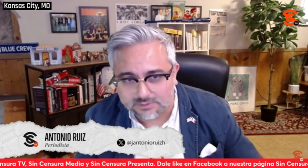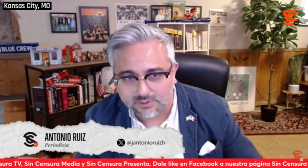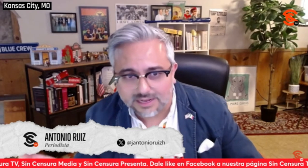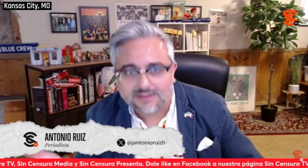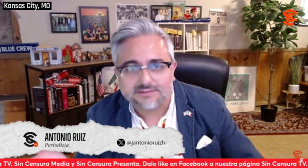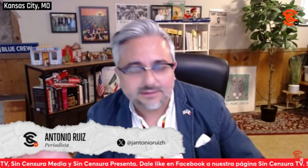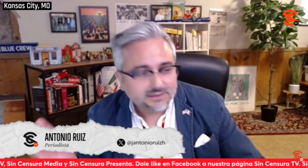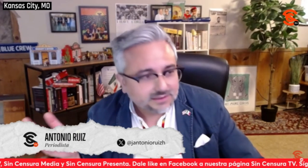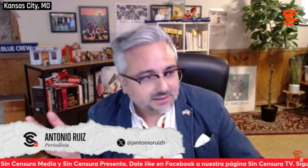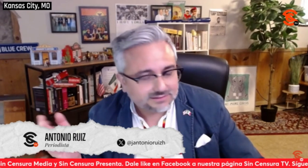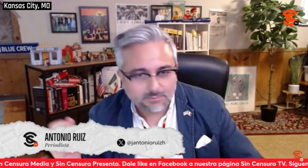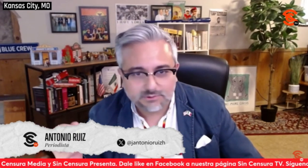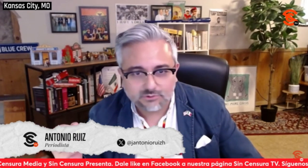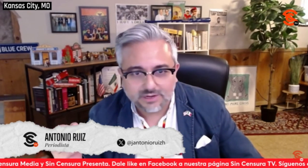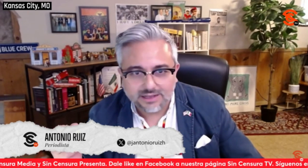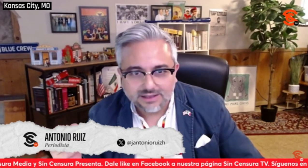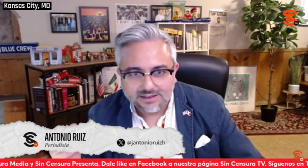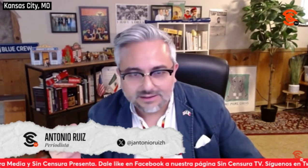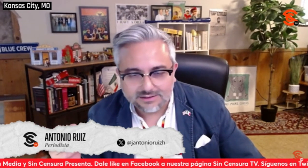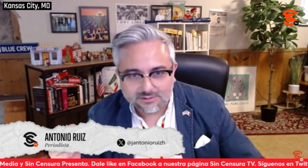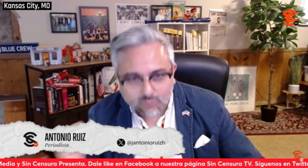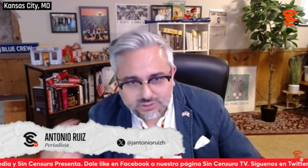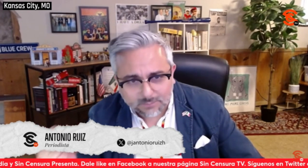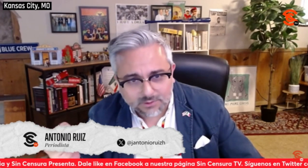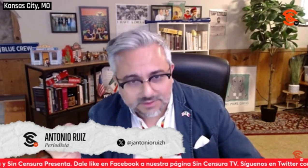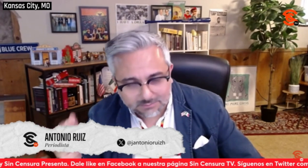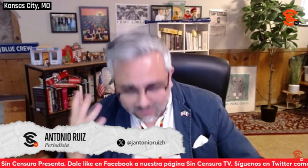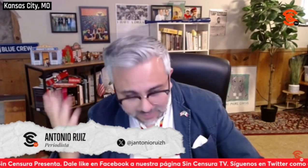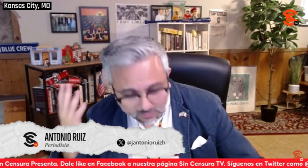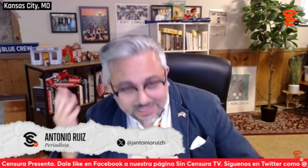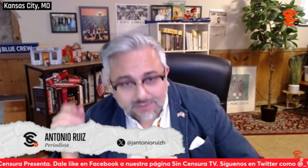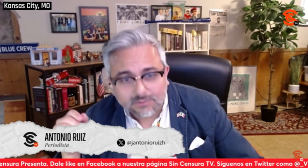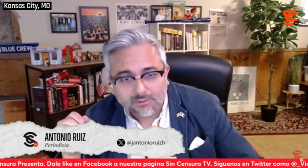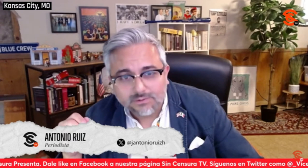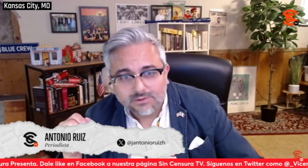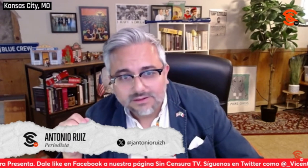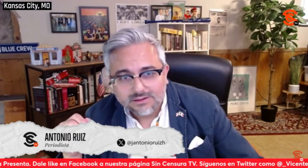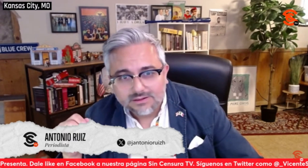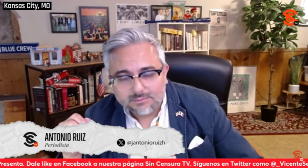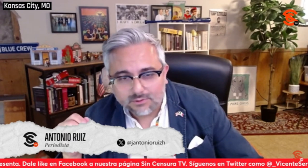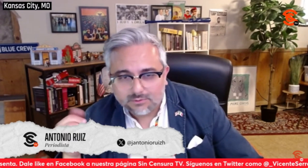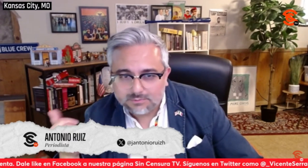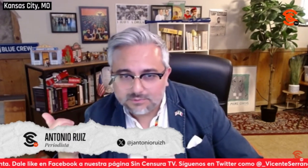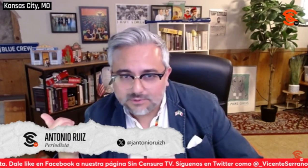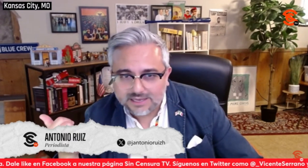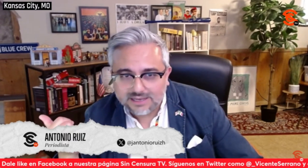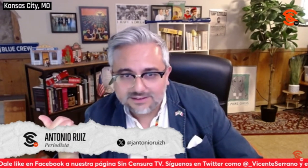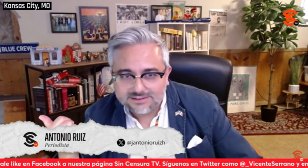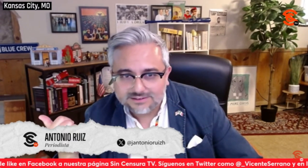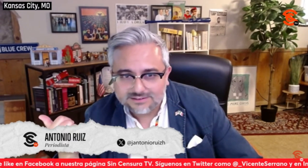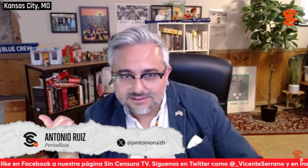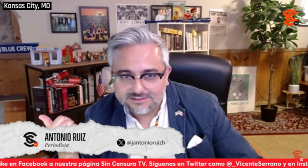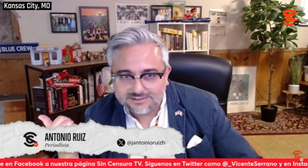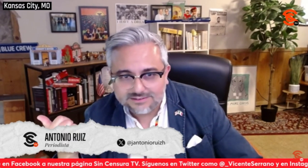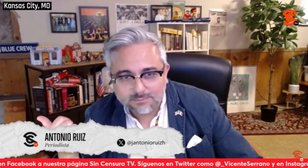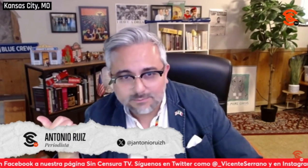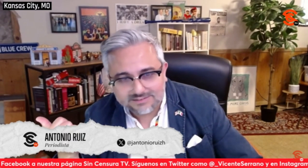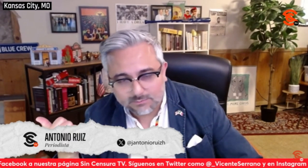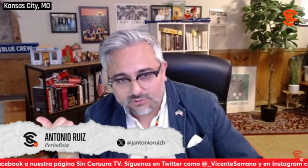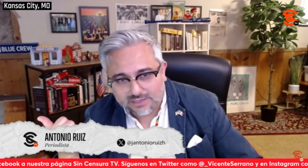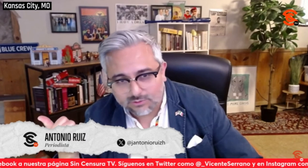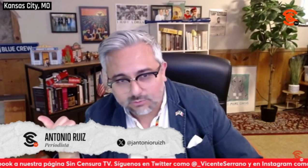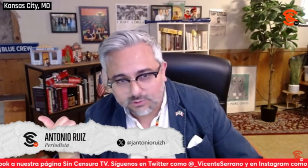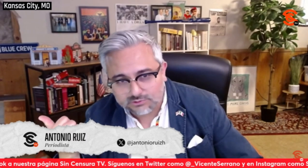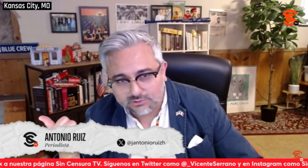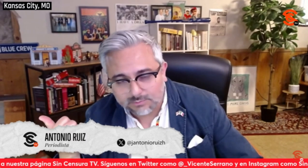alto pedorraje, si esa persona lucha por el bien de México, qué bueno, ¿no? Pero pues oiga, si siempre les